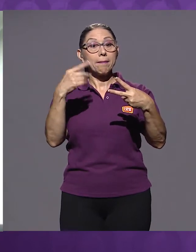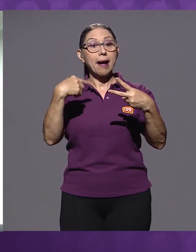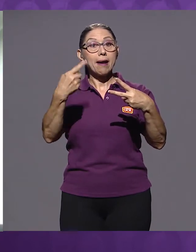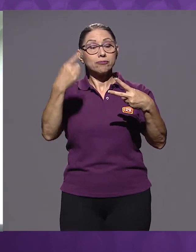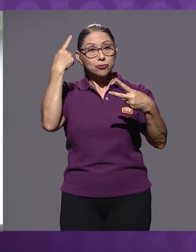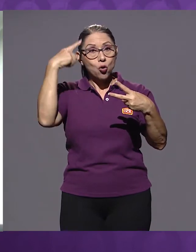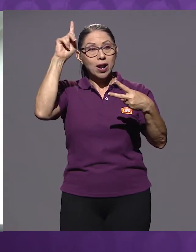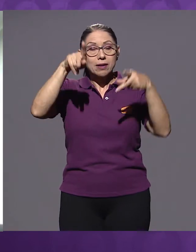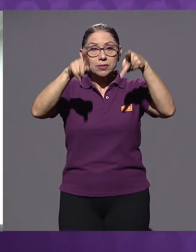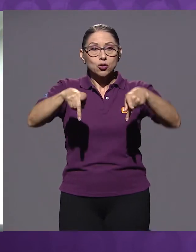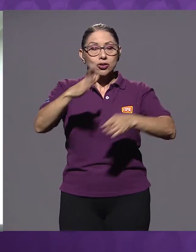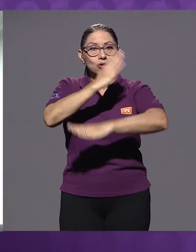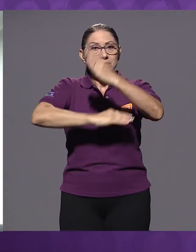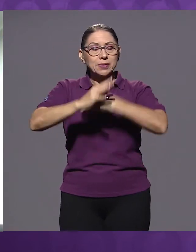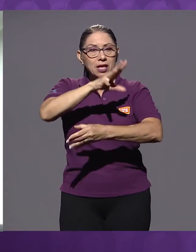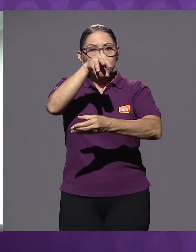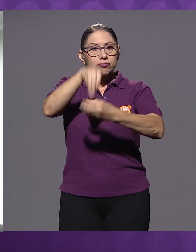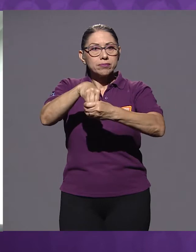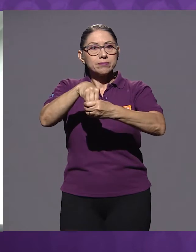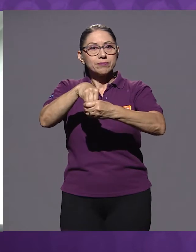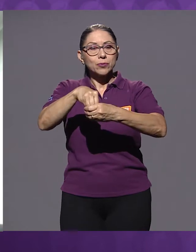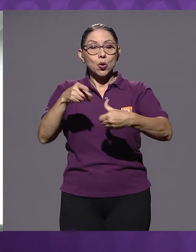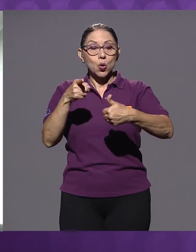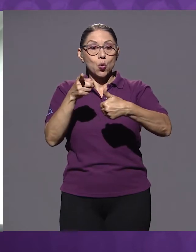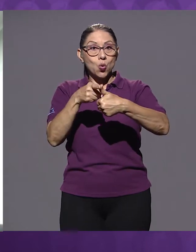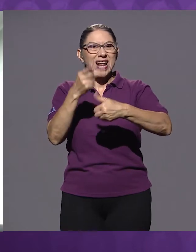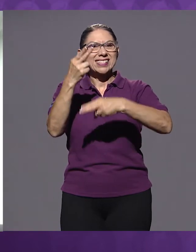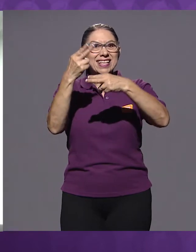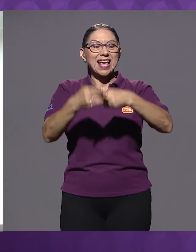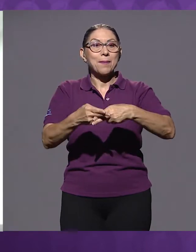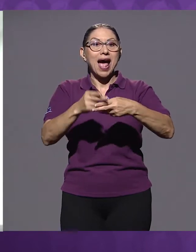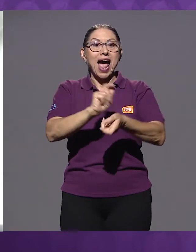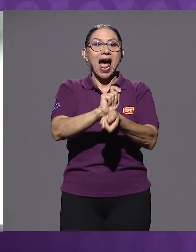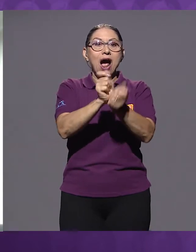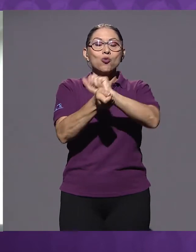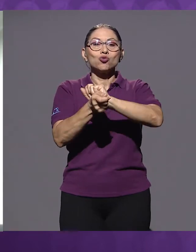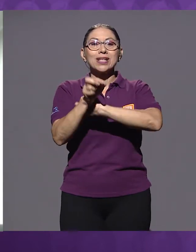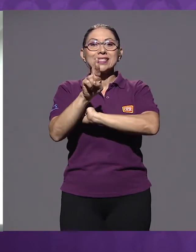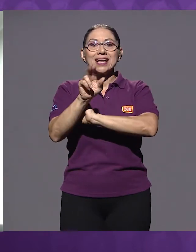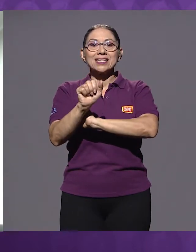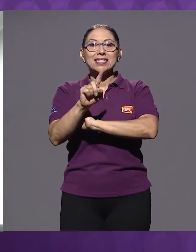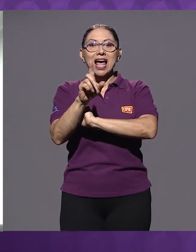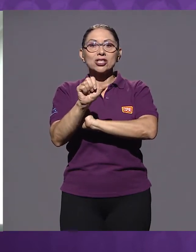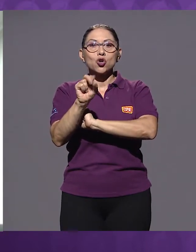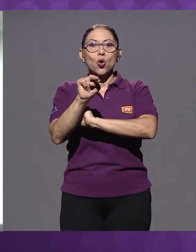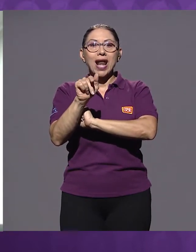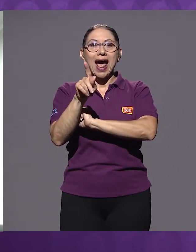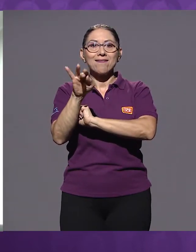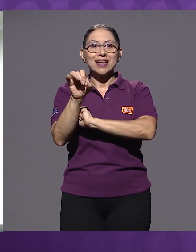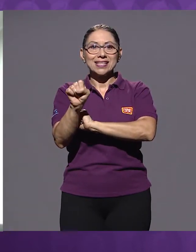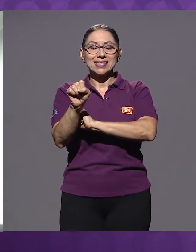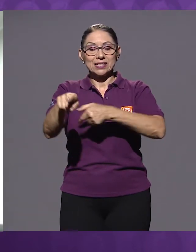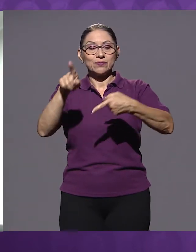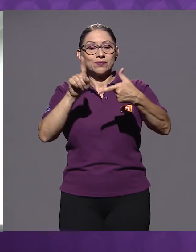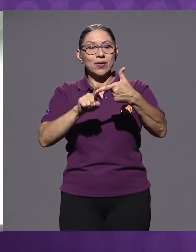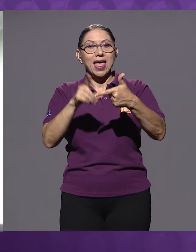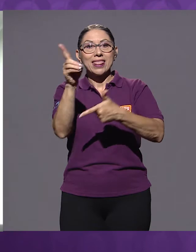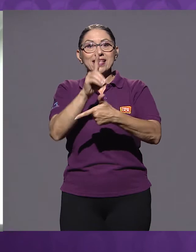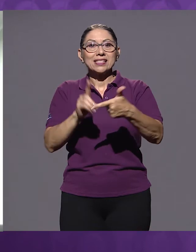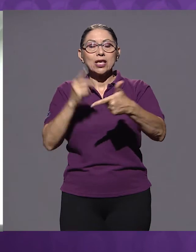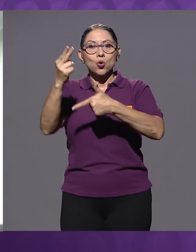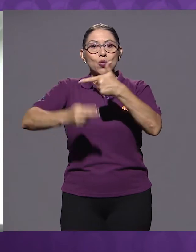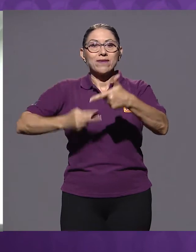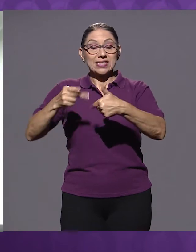lograr la inclusión de las personas con discapacidad. Una se llama ajustes razonables y la otra se llama diseño universal.